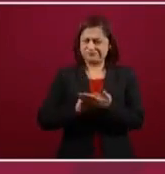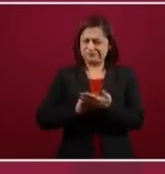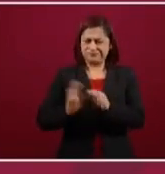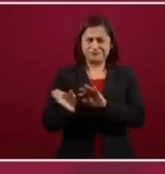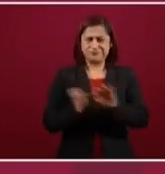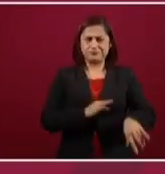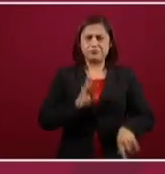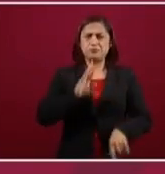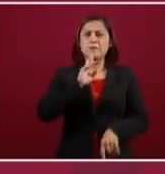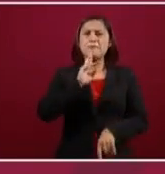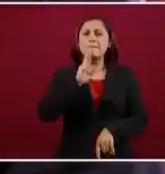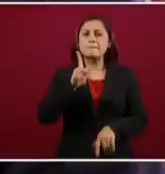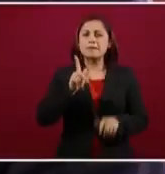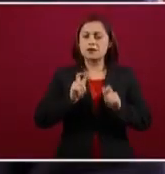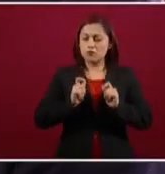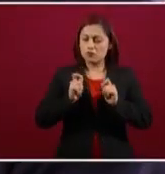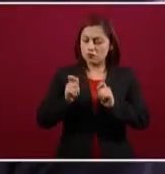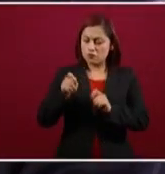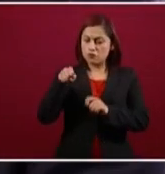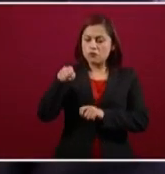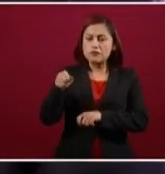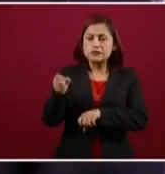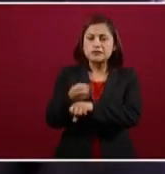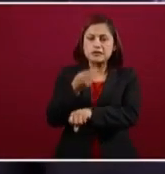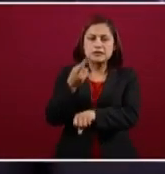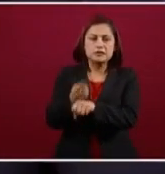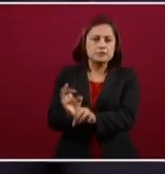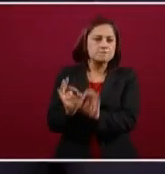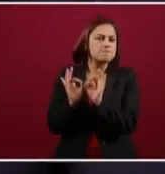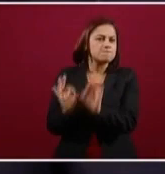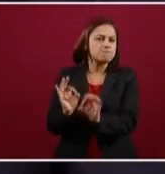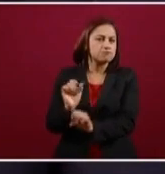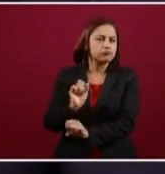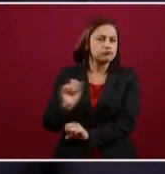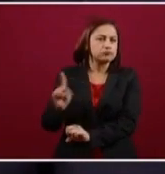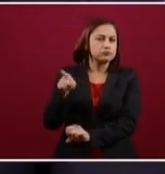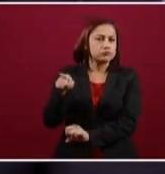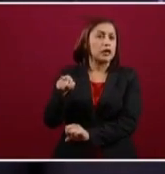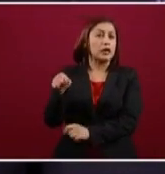subsecretario, bien al director del área.